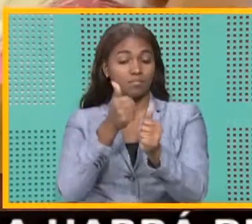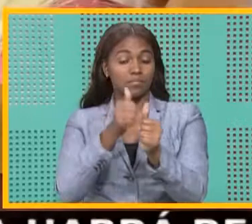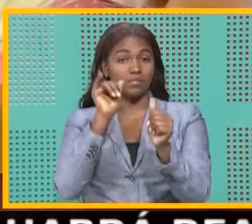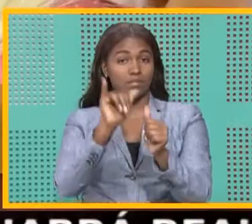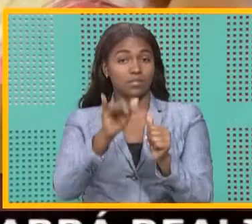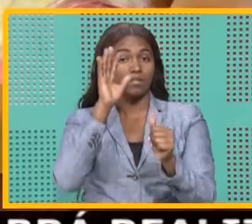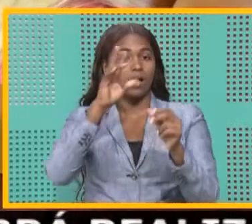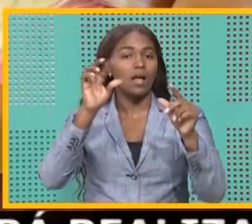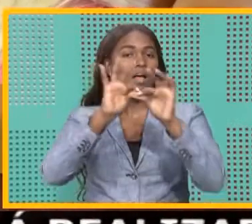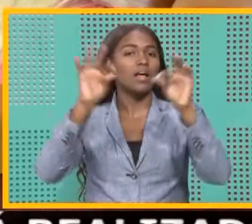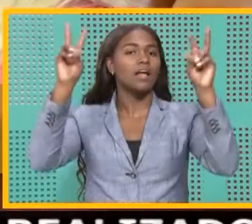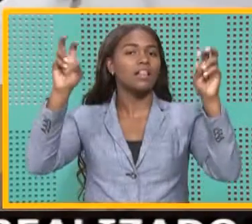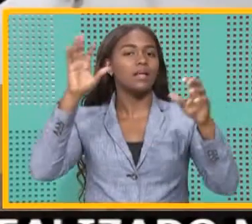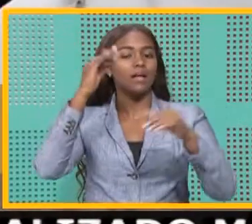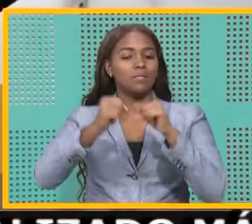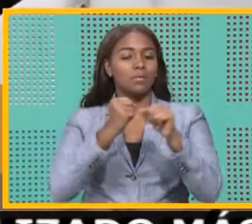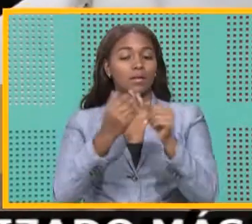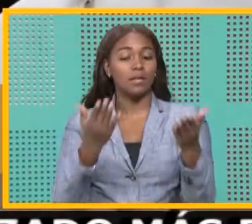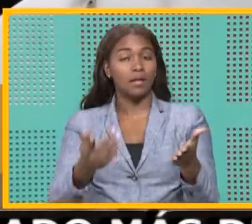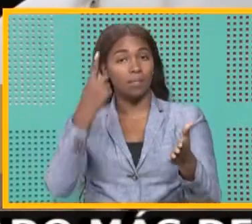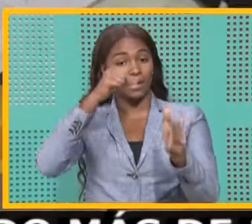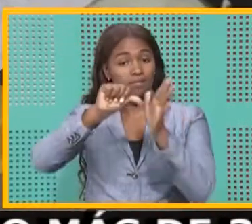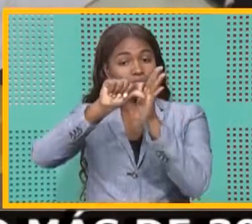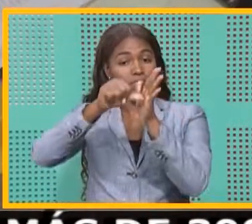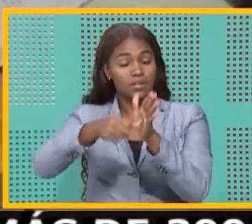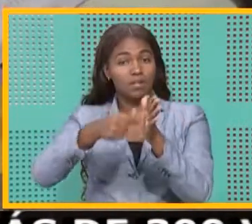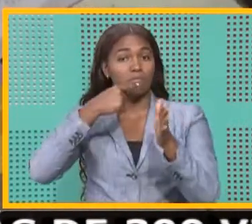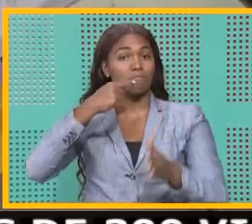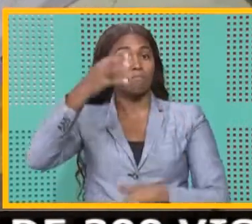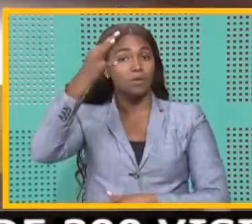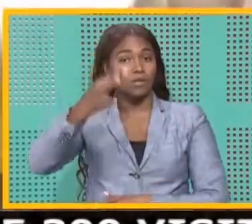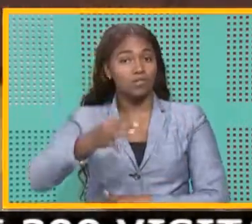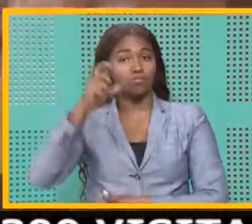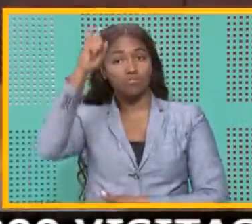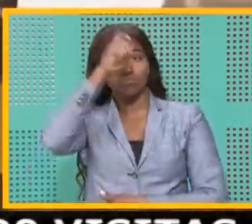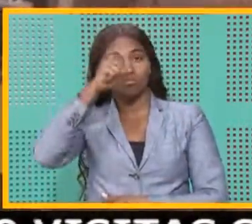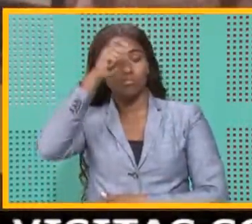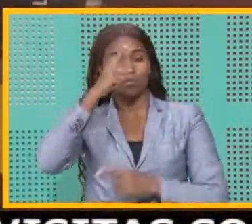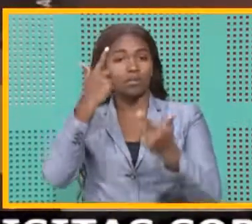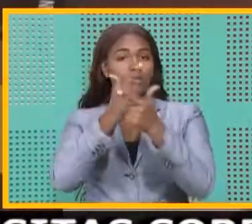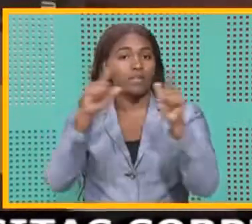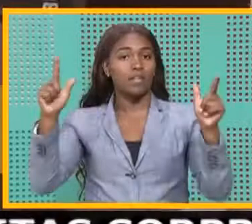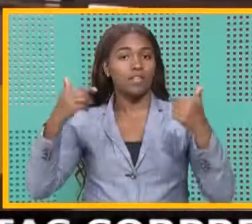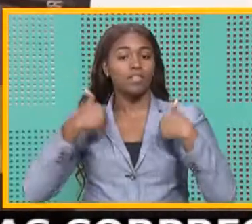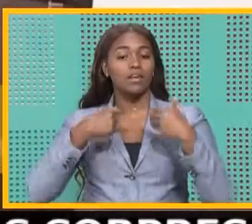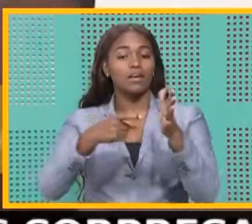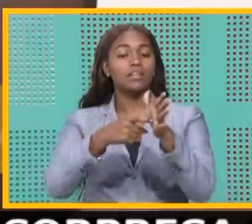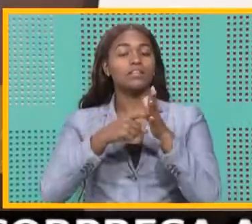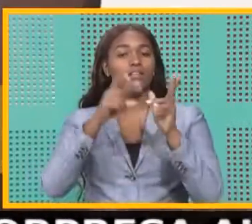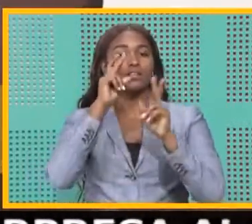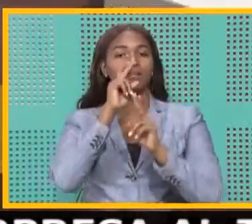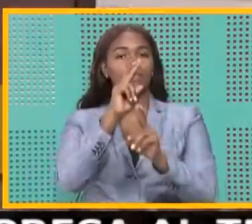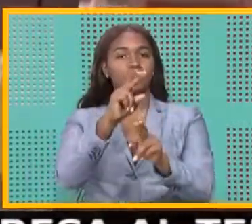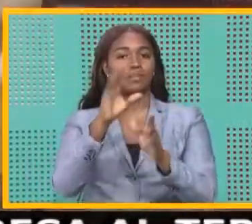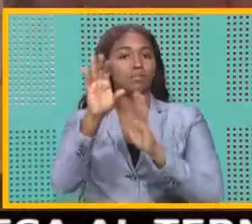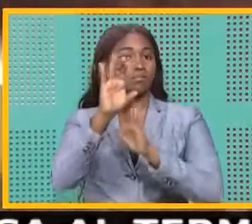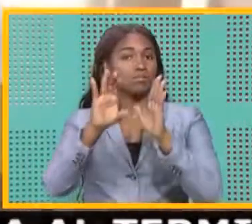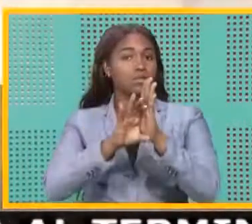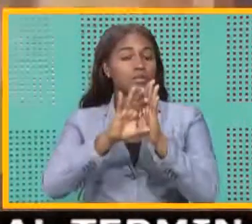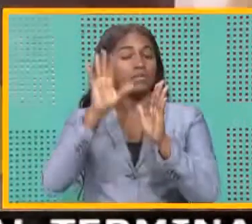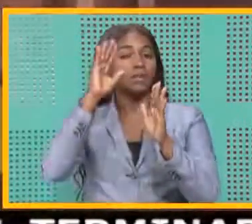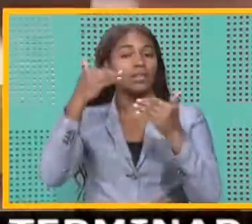que usarán este año para reiterar que el verdadero estadio de libertad exige respeto a la Constitución